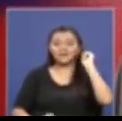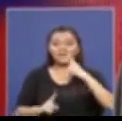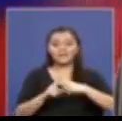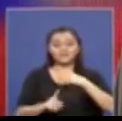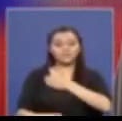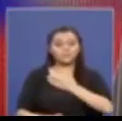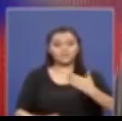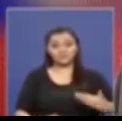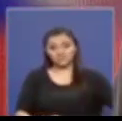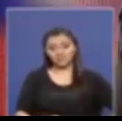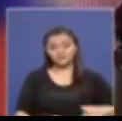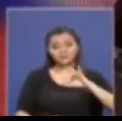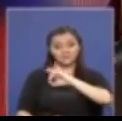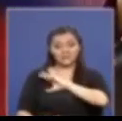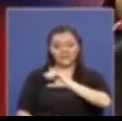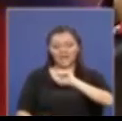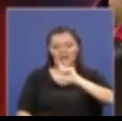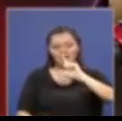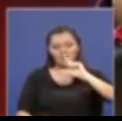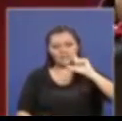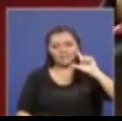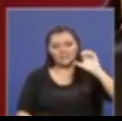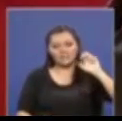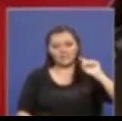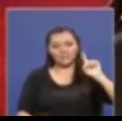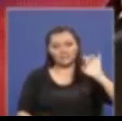cobre es el pan de Chile, porque entendía